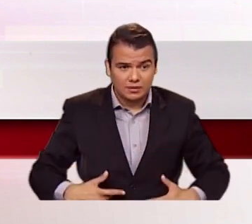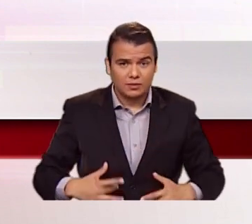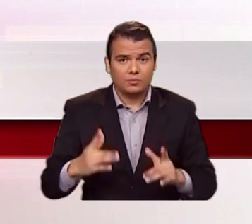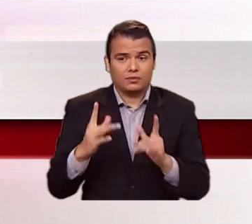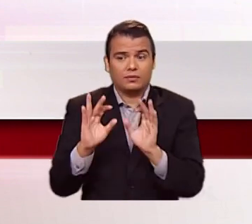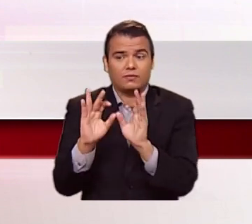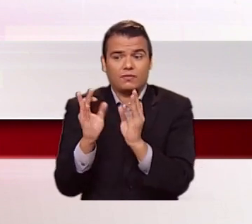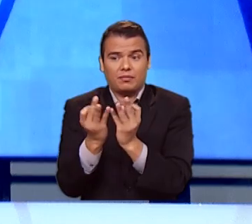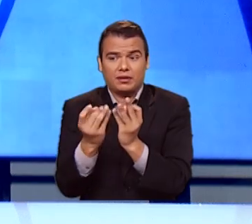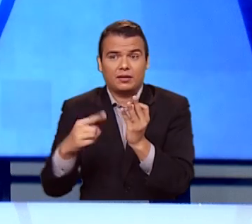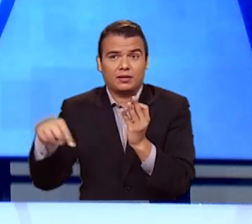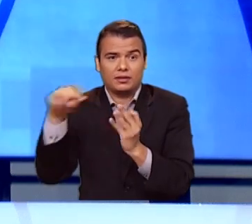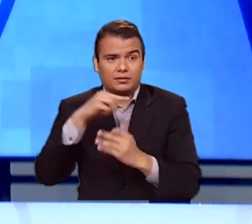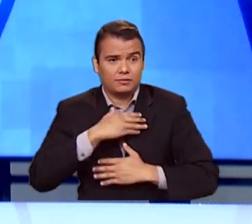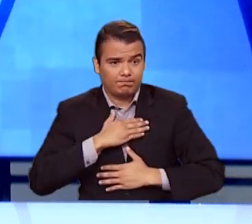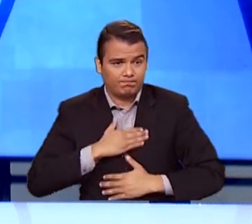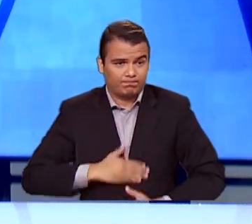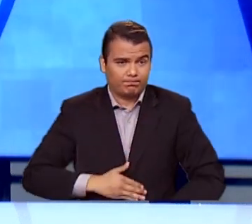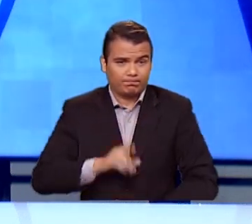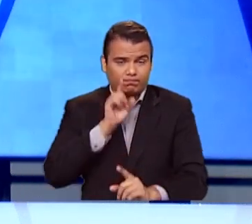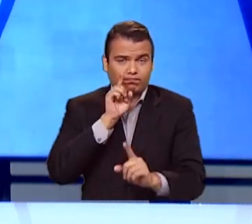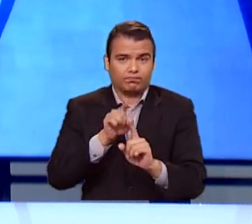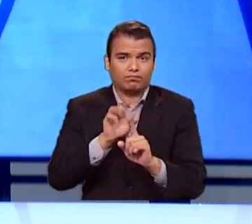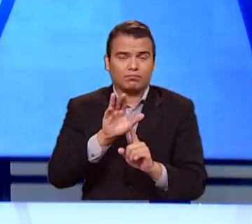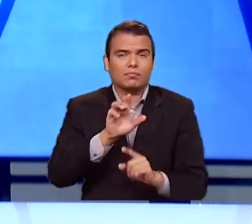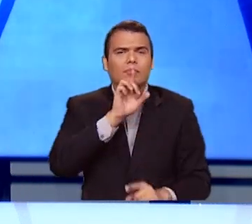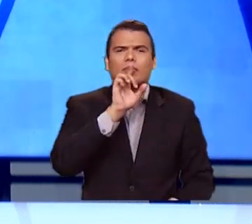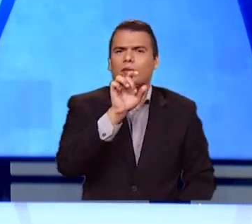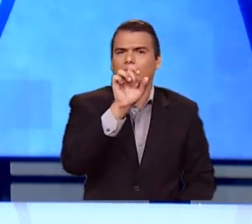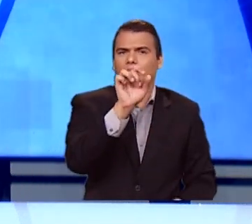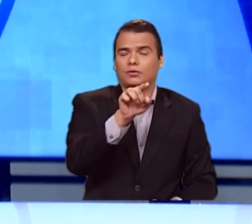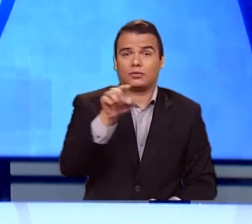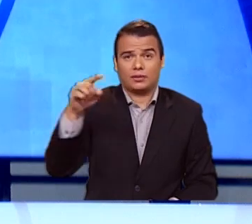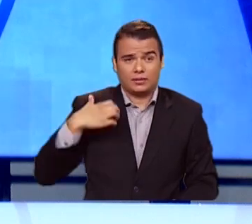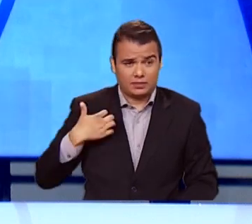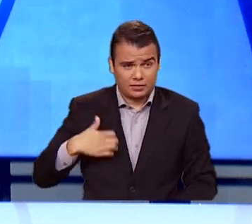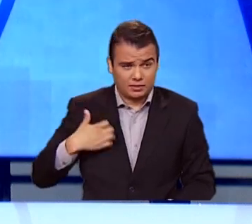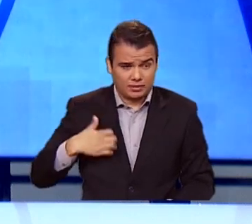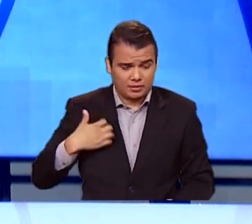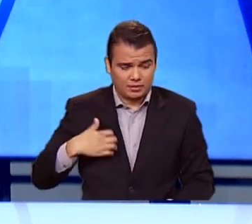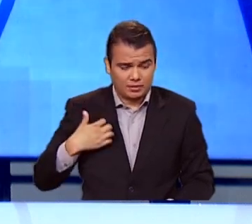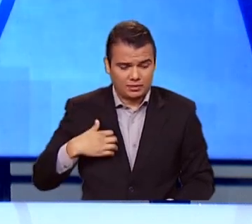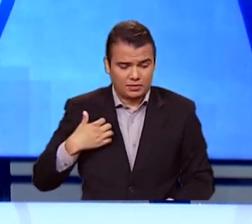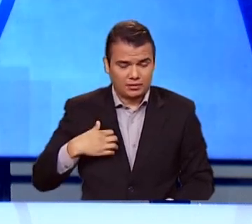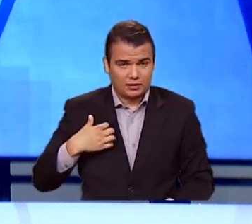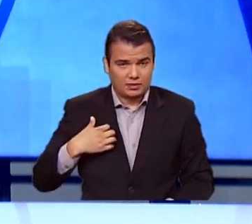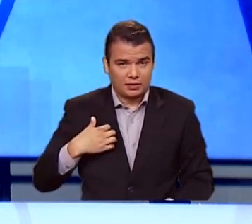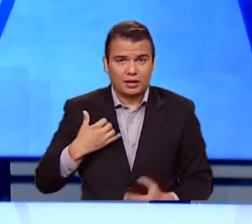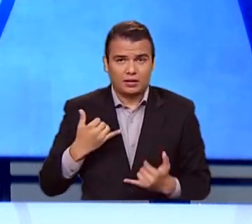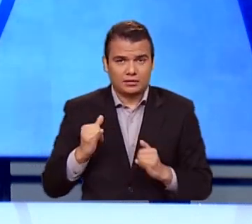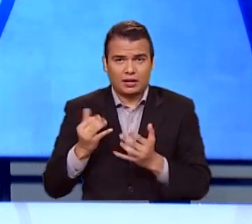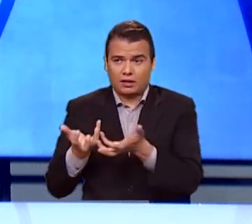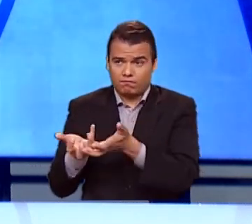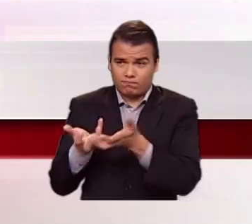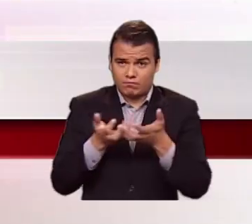sus familias. Profesor Nelson Abadía, ¿fue necesaria la cuarentena a su regreso de Argentina con la